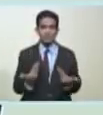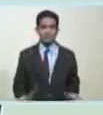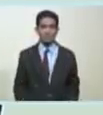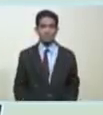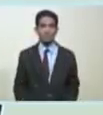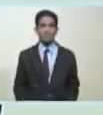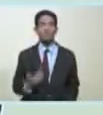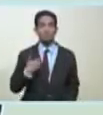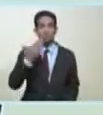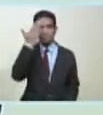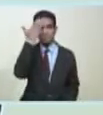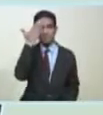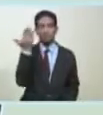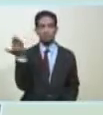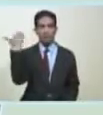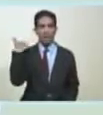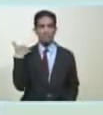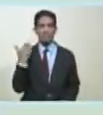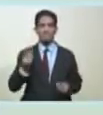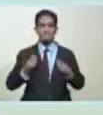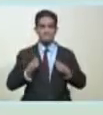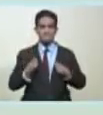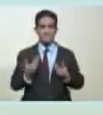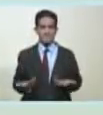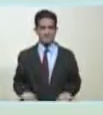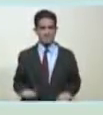Yo sé porque he vivido pariendo.